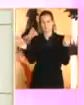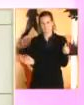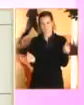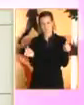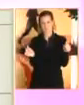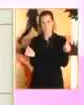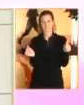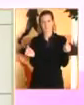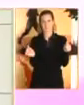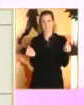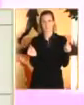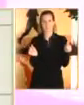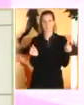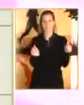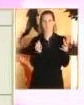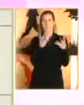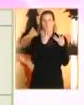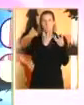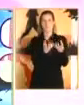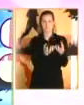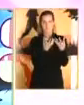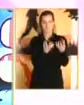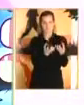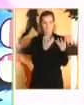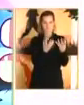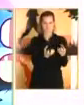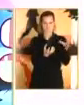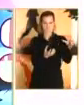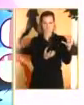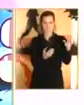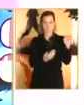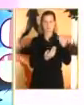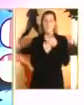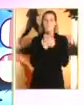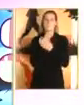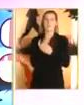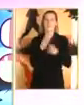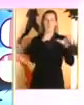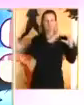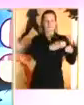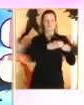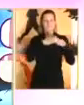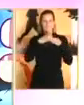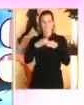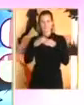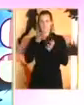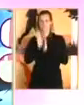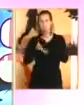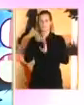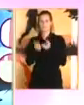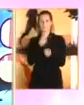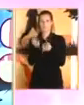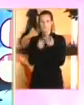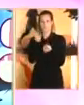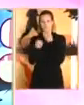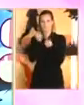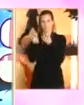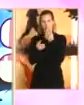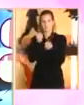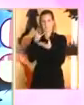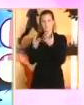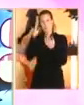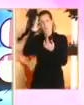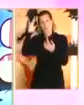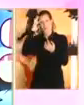Toda la noche. En remojo, como se suele decir. A la mañana siguiente, esto lo vamos a llevar a ebullición. Entonces es cuando ya nos imaginamos, como